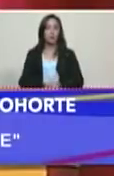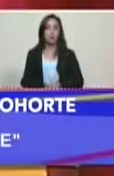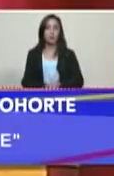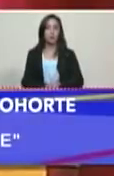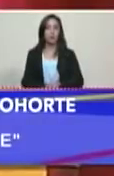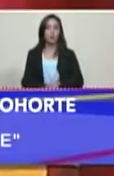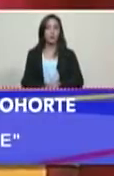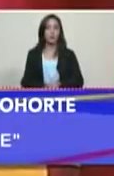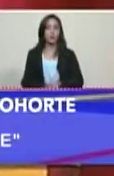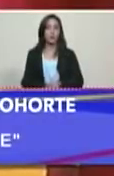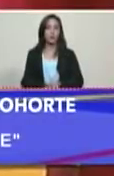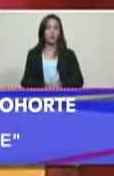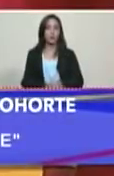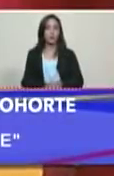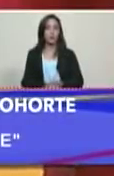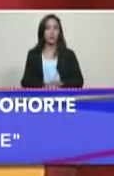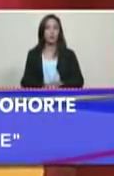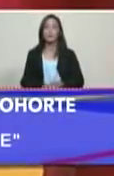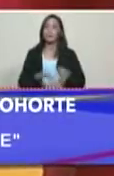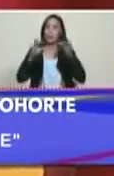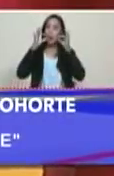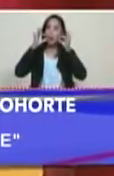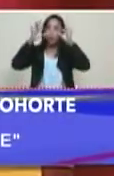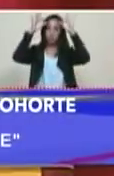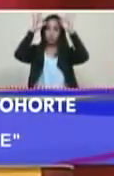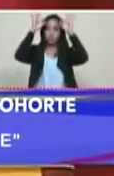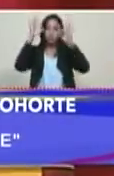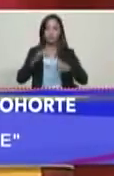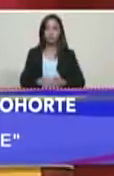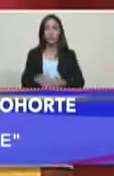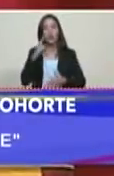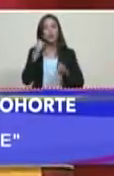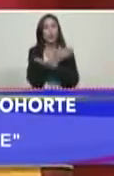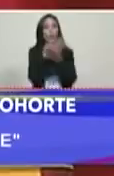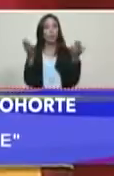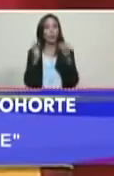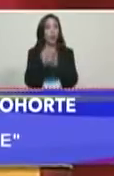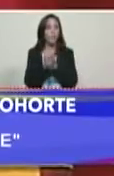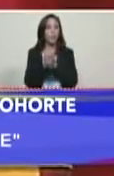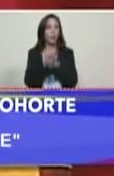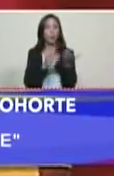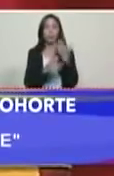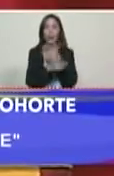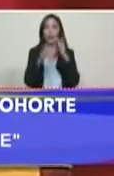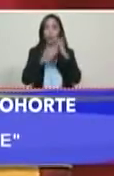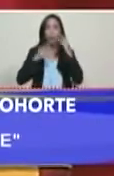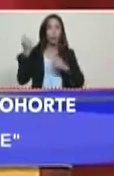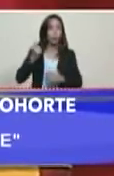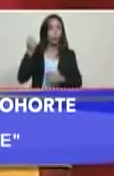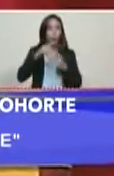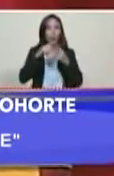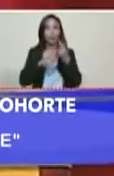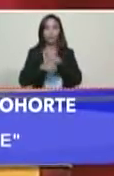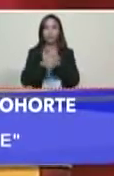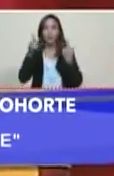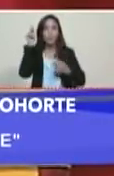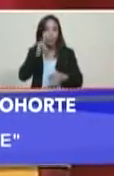y micromisión Simón Rodríguez, colegas todos, tutores,